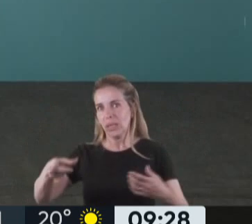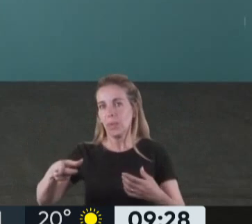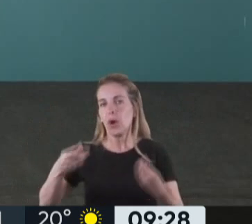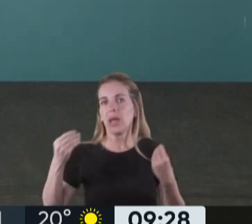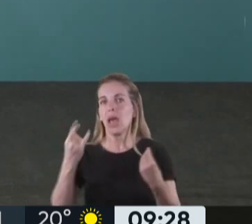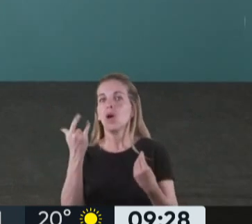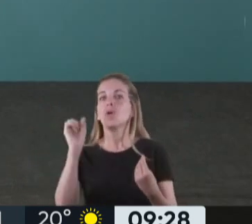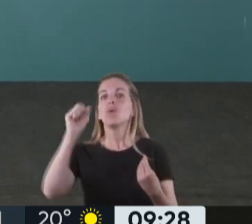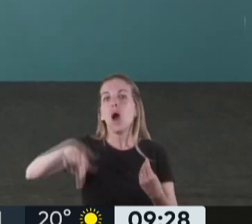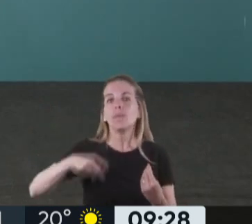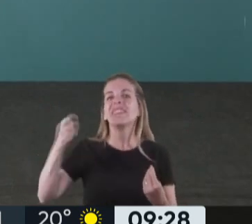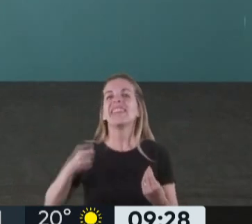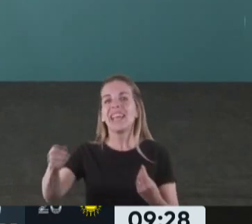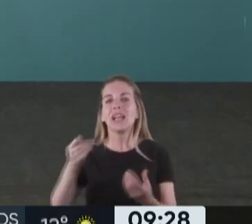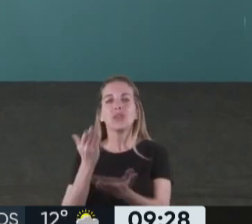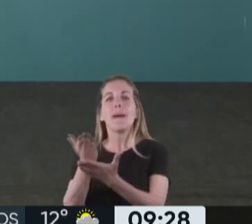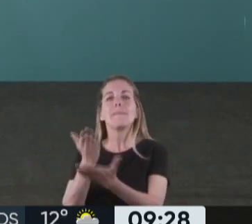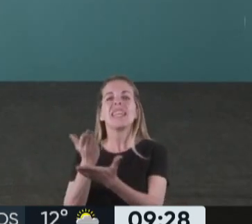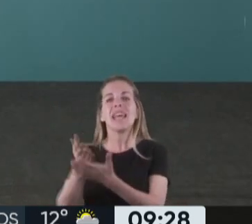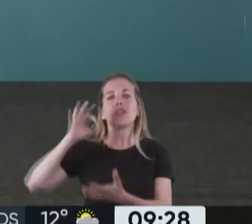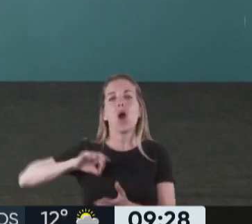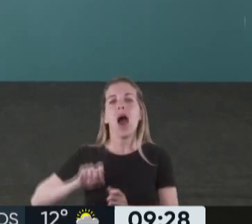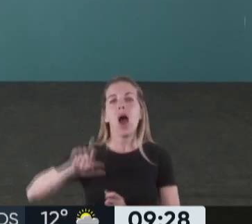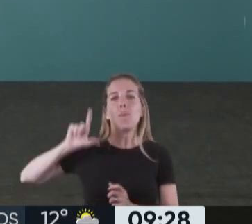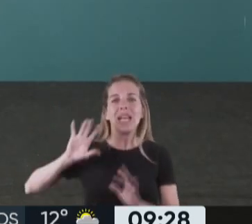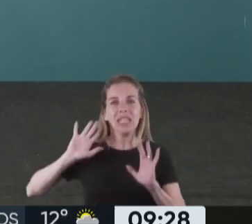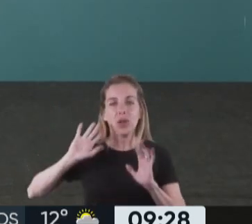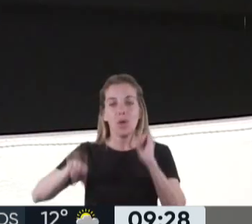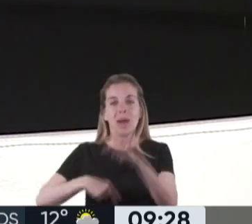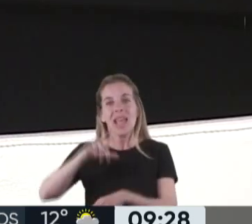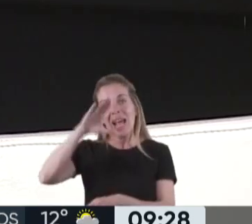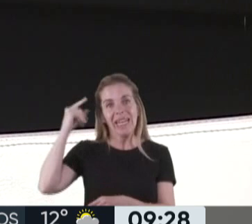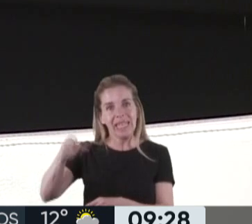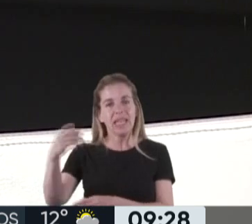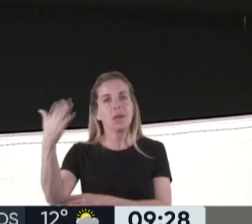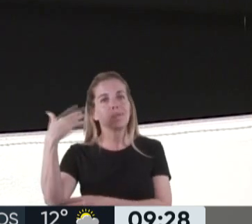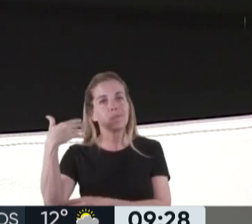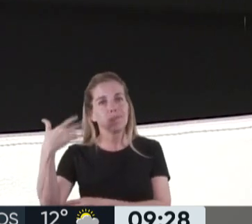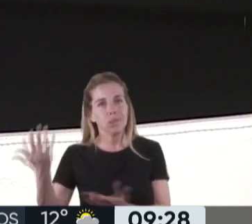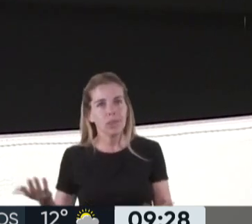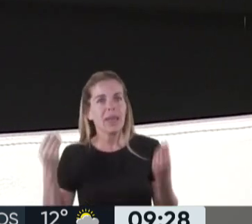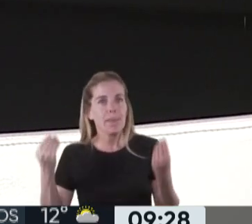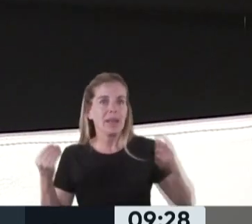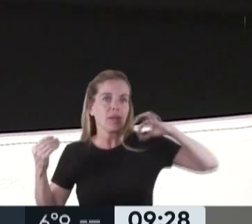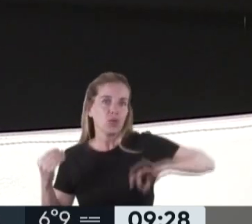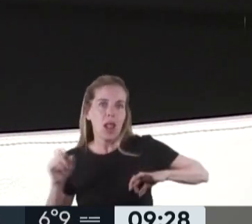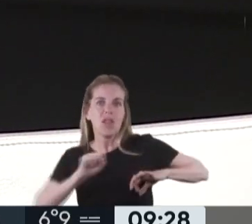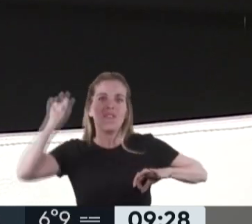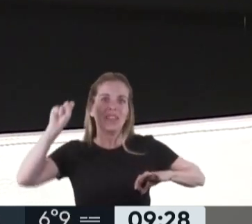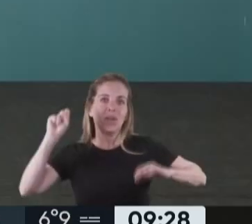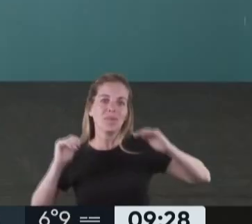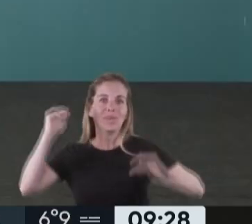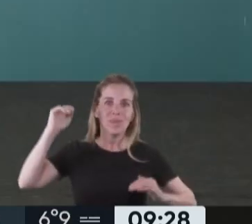reclamando un bono especial para los trabajadores debido a que los salarios no le están ganando a la inflación, justamente.